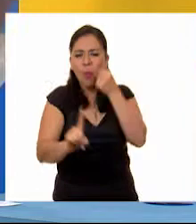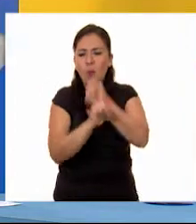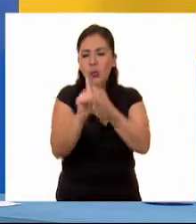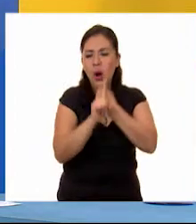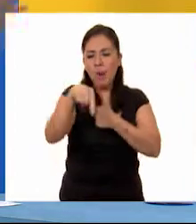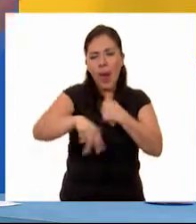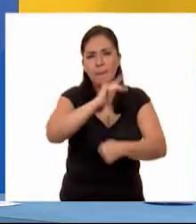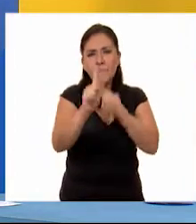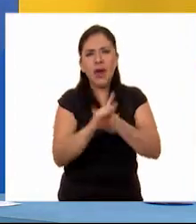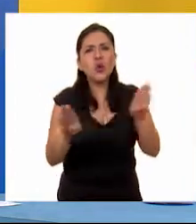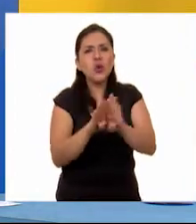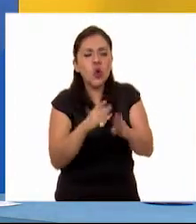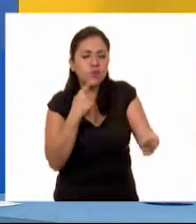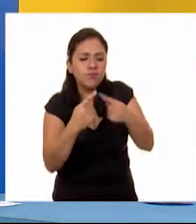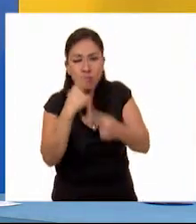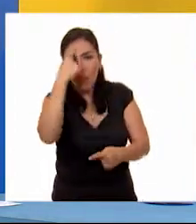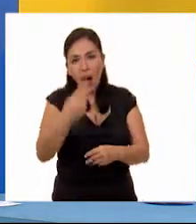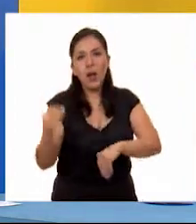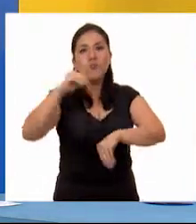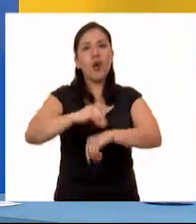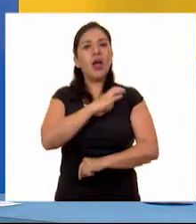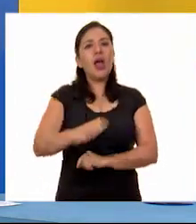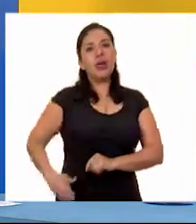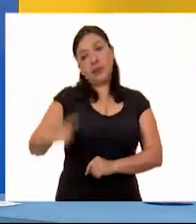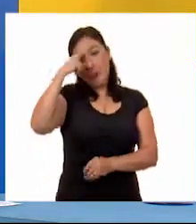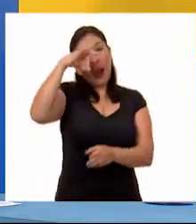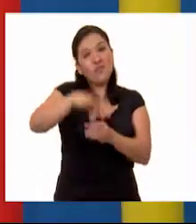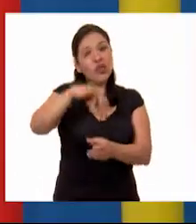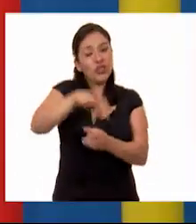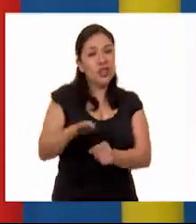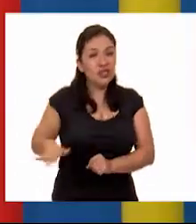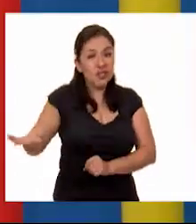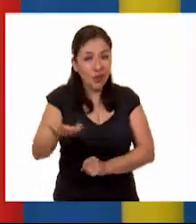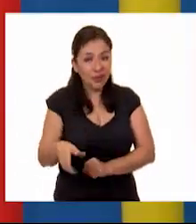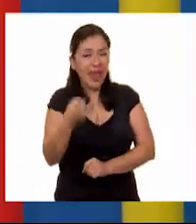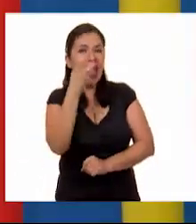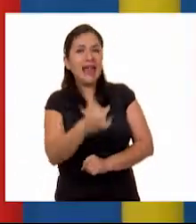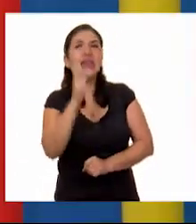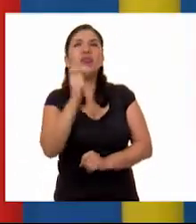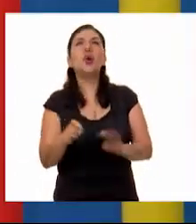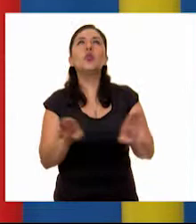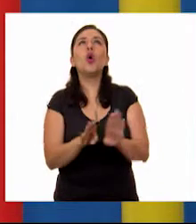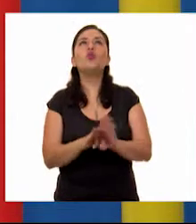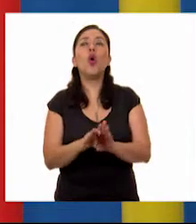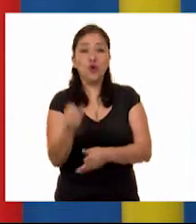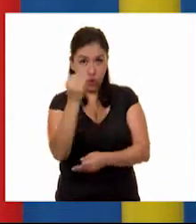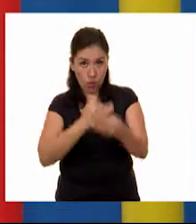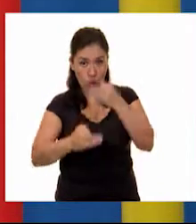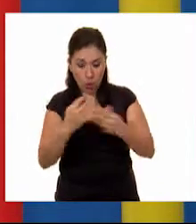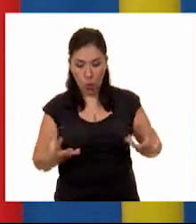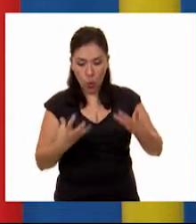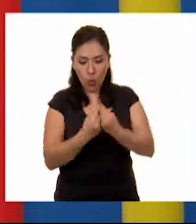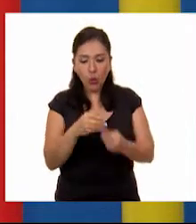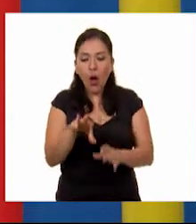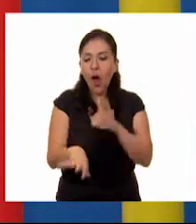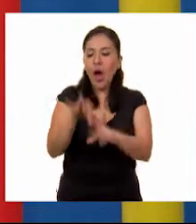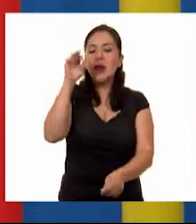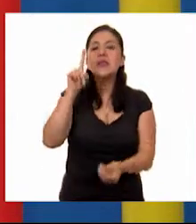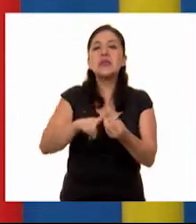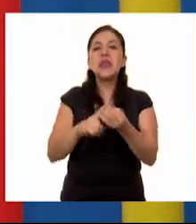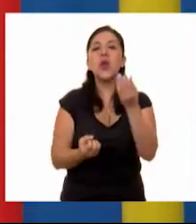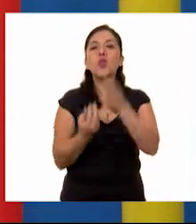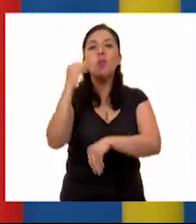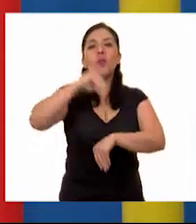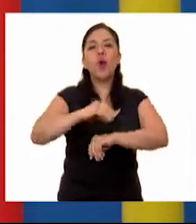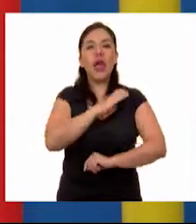y negociaban las candidaturas a los puestos de elección popular. La idea era que entre todos se eligiera al nuevo candidato y